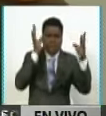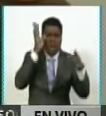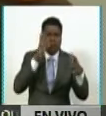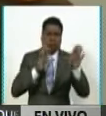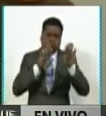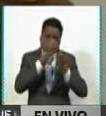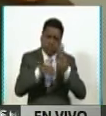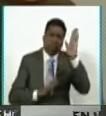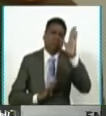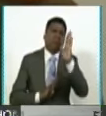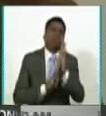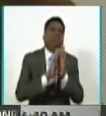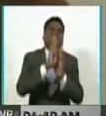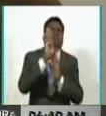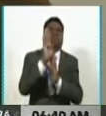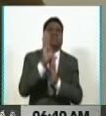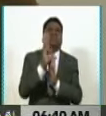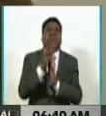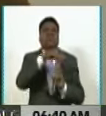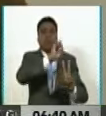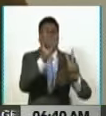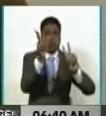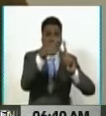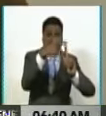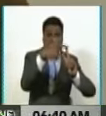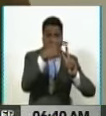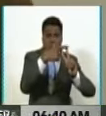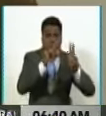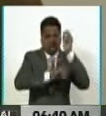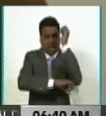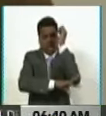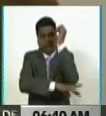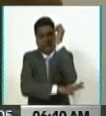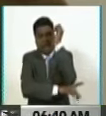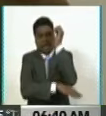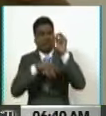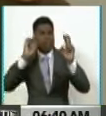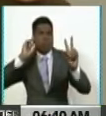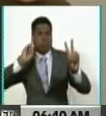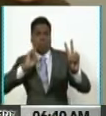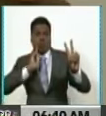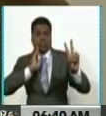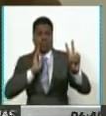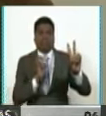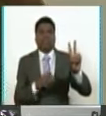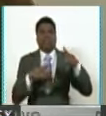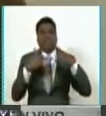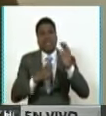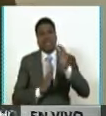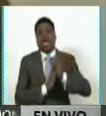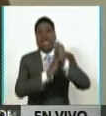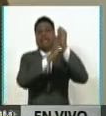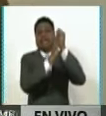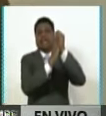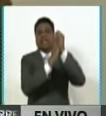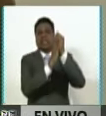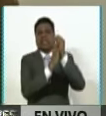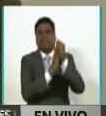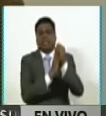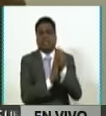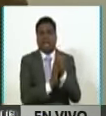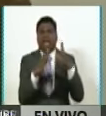adelante. Como segundo raíz, Simón Bolívar, el líder, el estratega, el